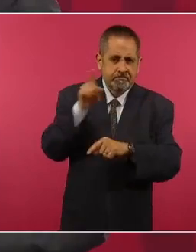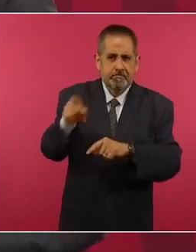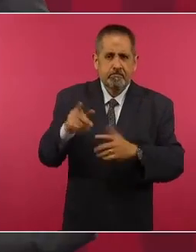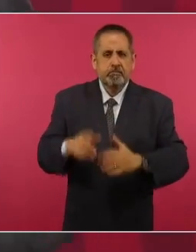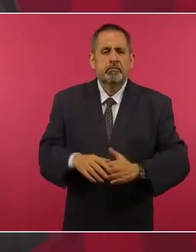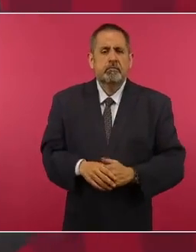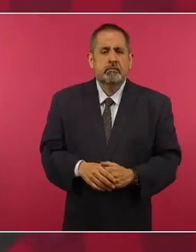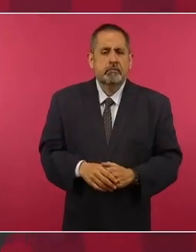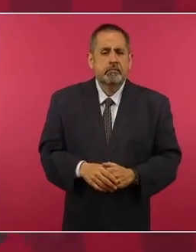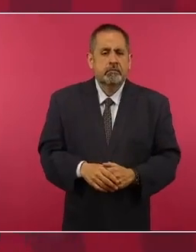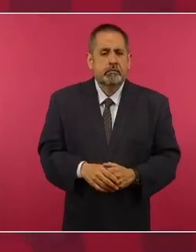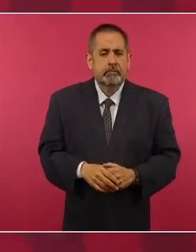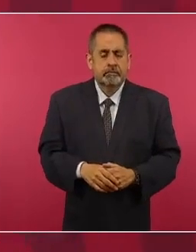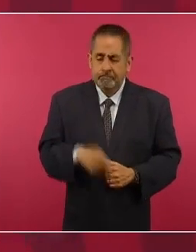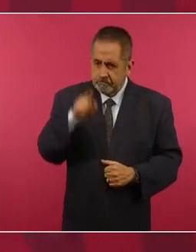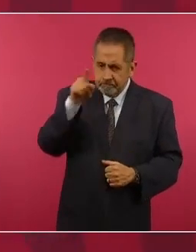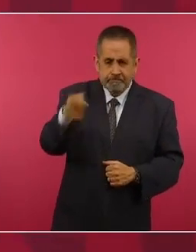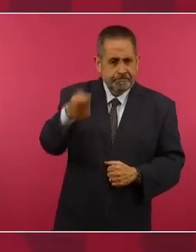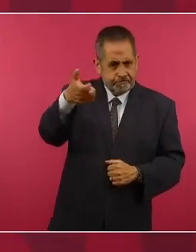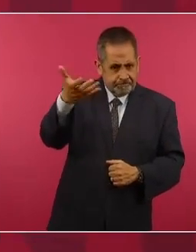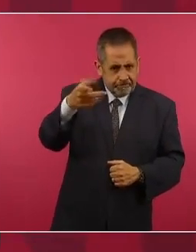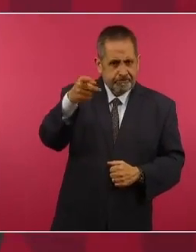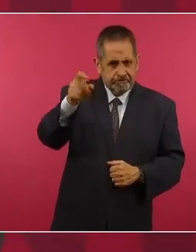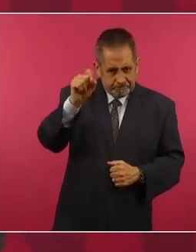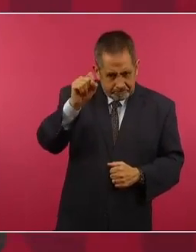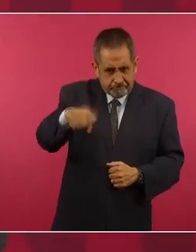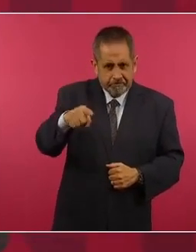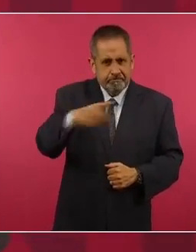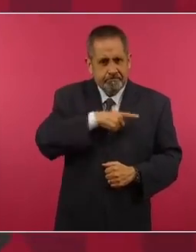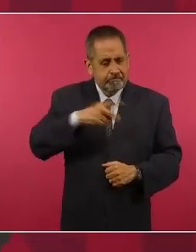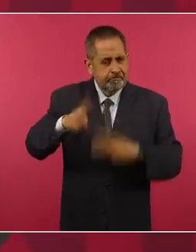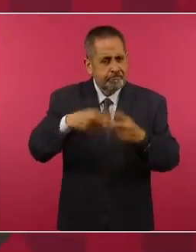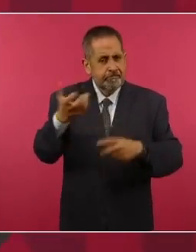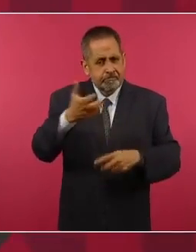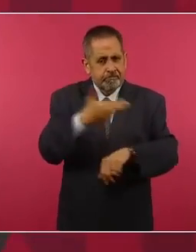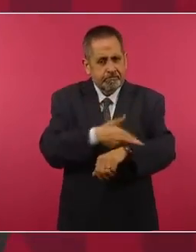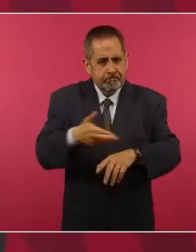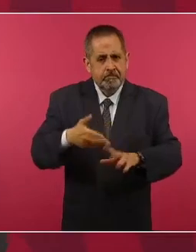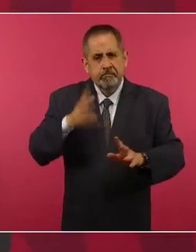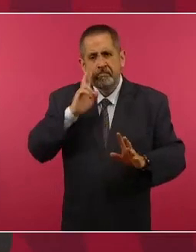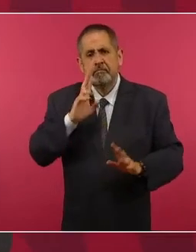No, es que debe de salir de ellos, de los…